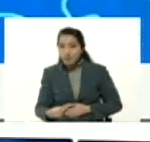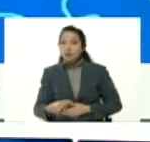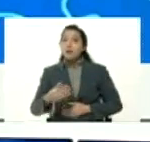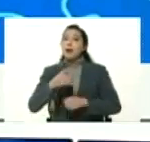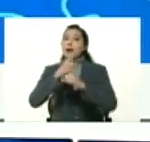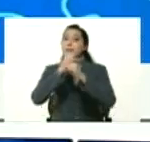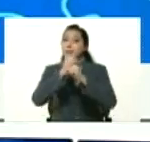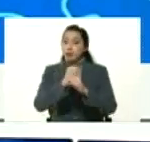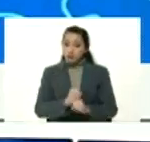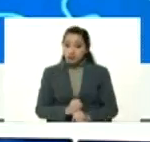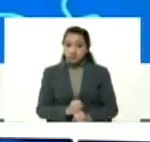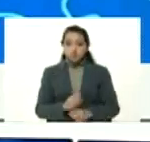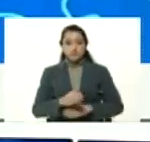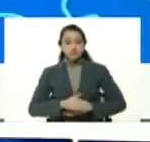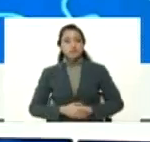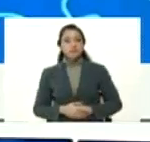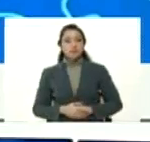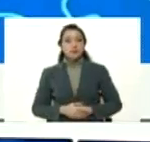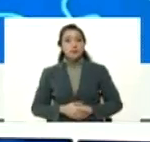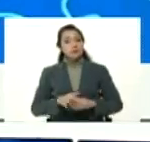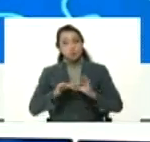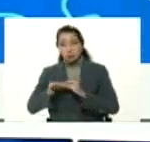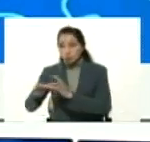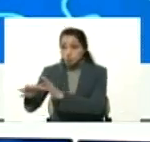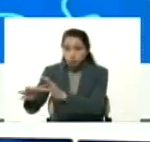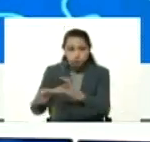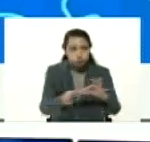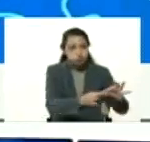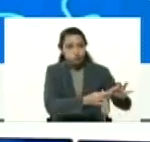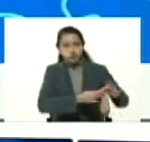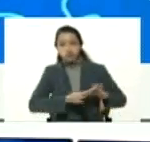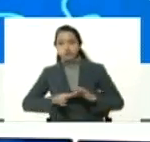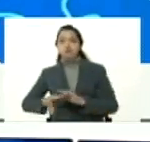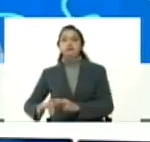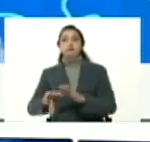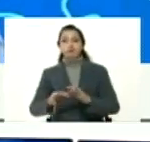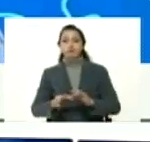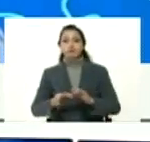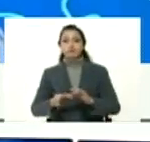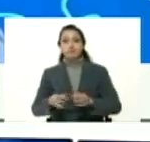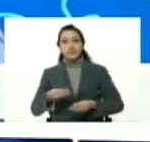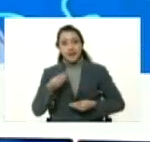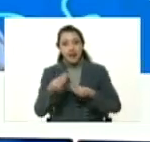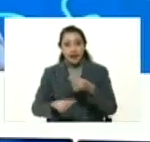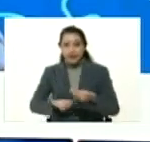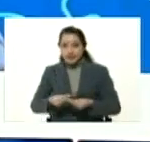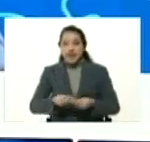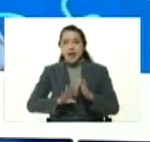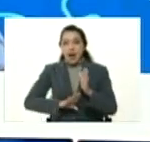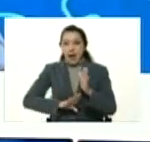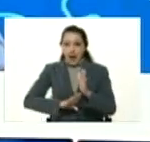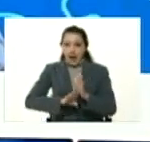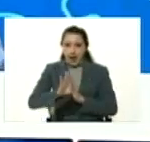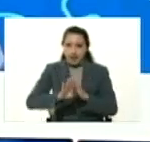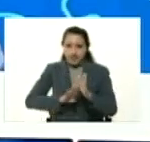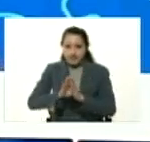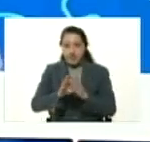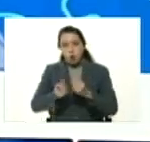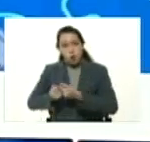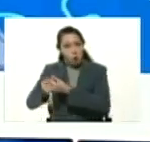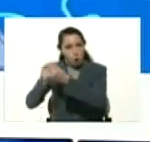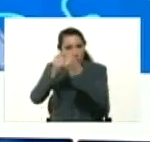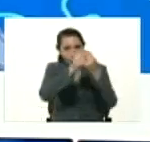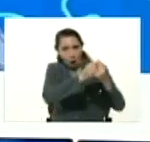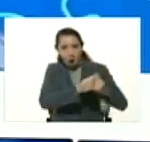que unir todos los cabos, como dicen, para que haya un crecimiento de la economía